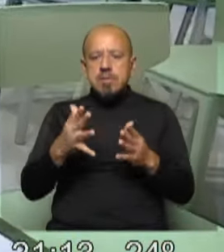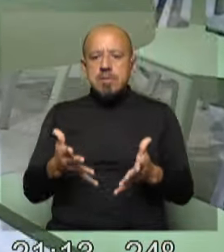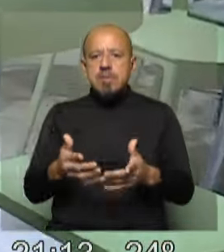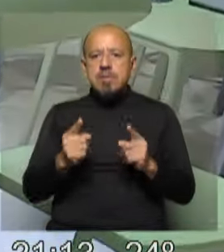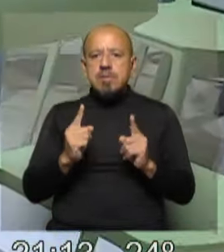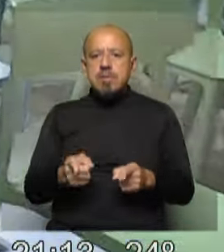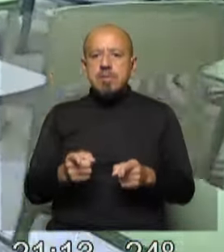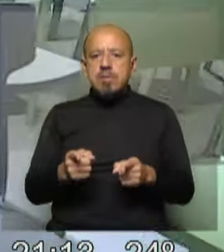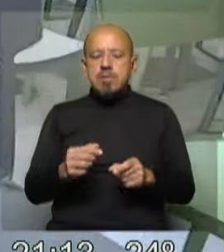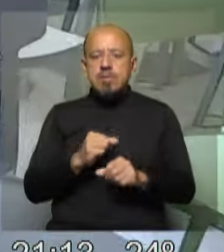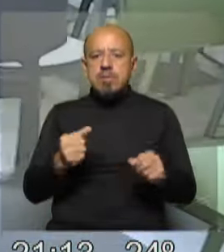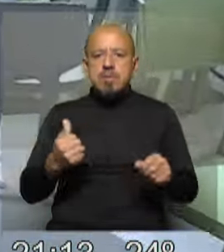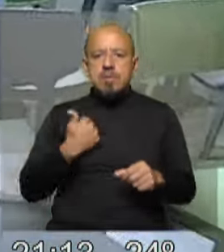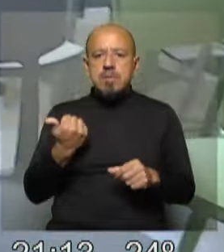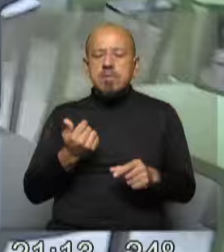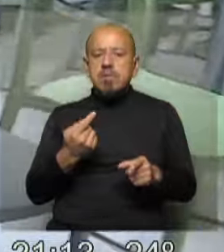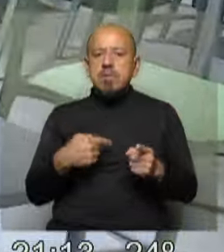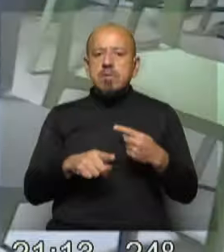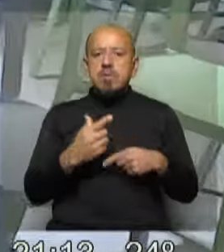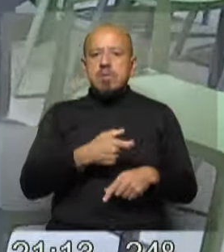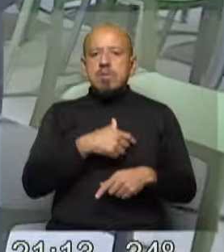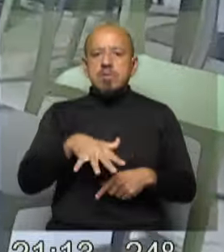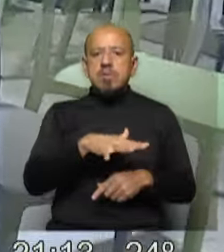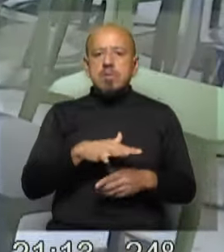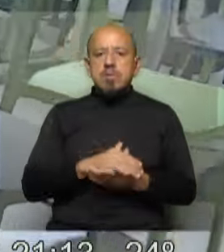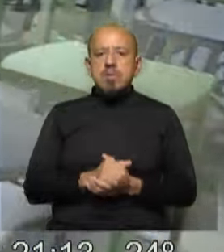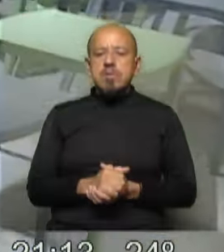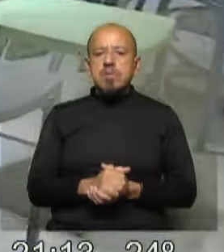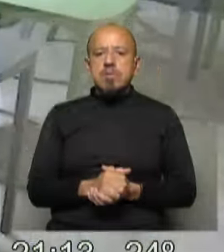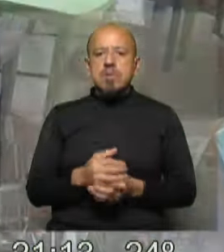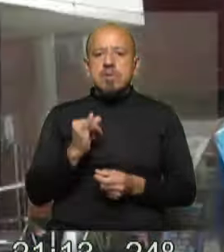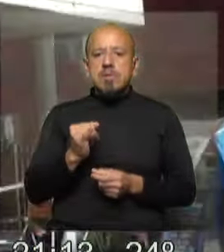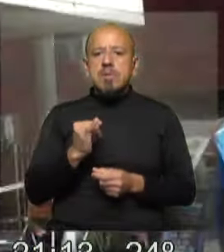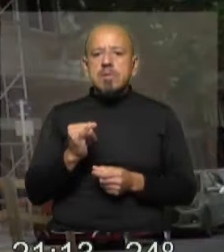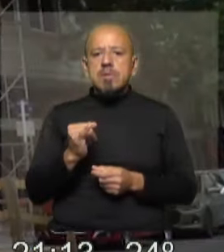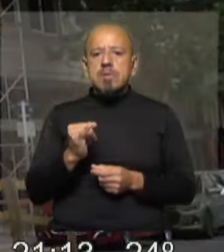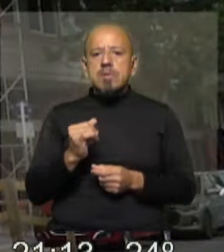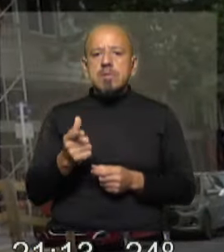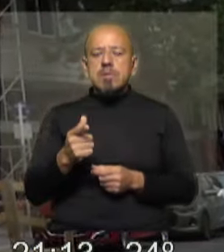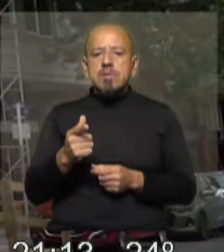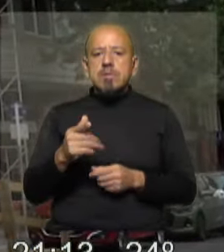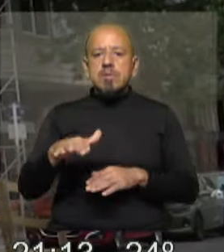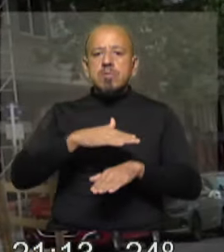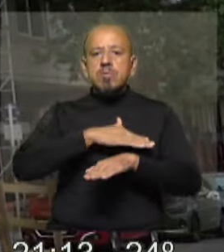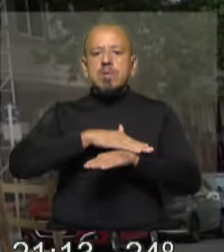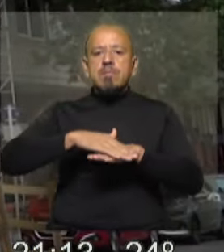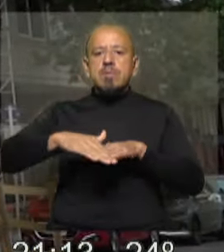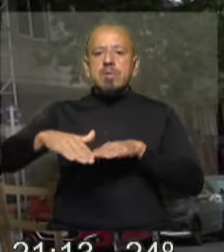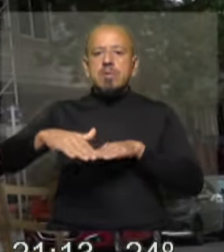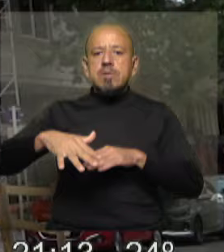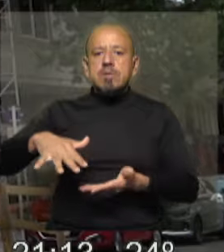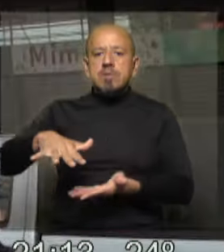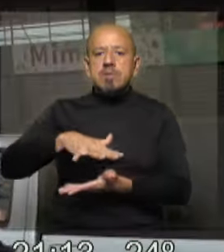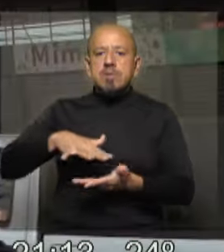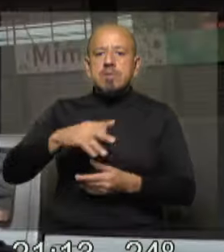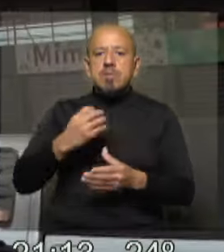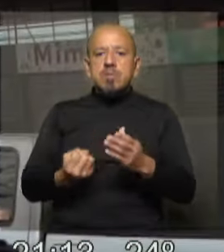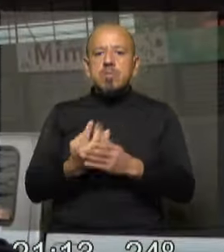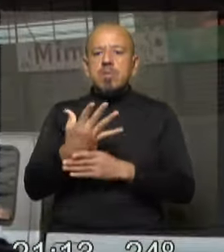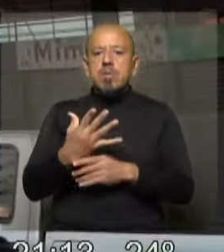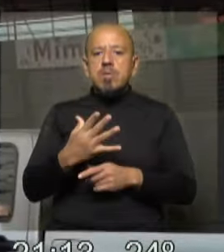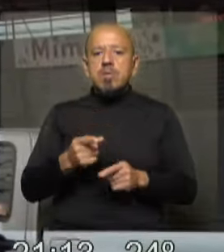también es súper aprovechable para la parte social. Sí, exactamente. La explanada es una plaza que estamos haciendo 100% nuevo, que